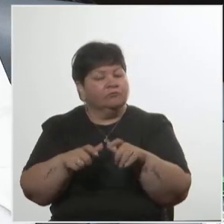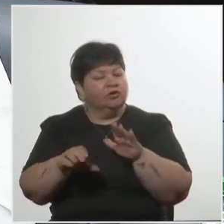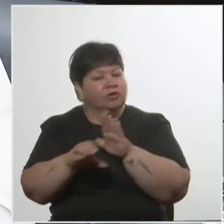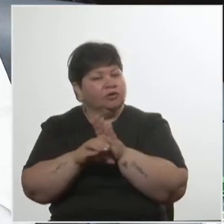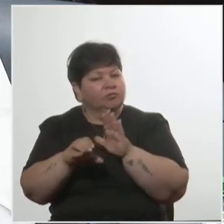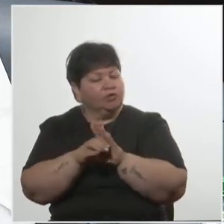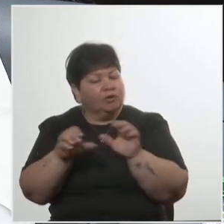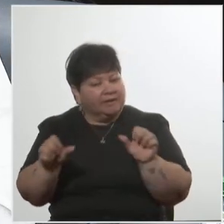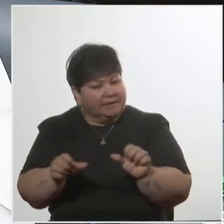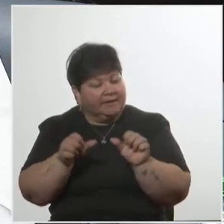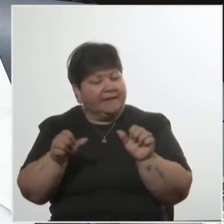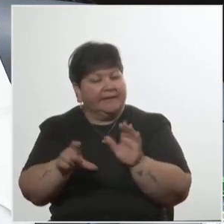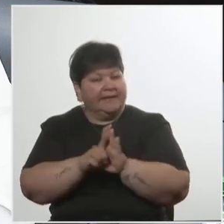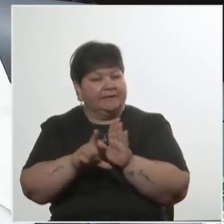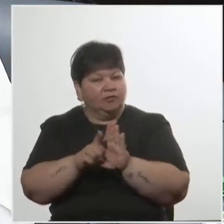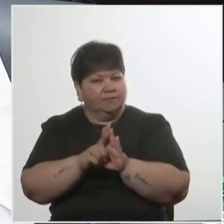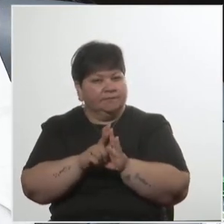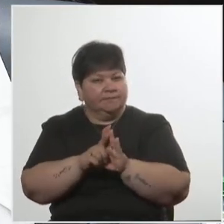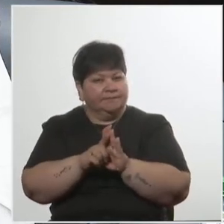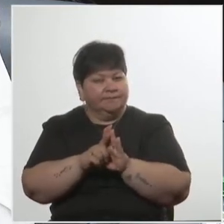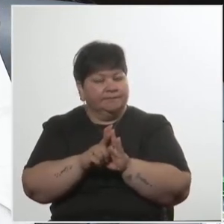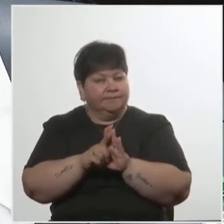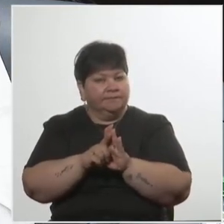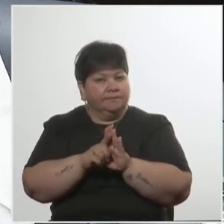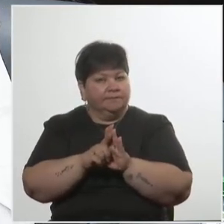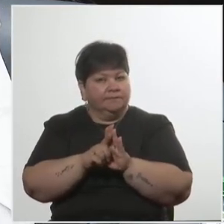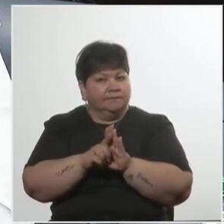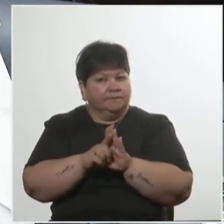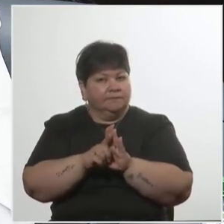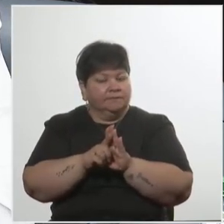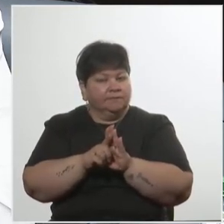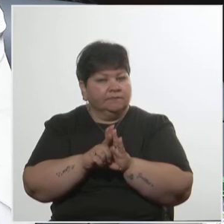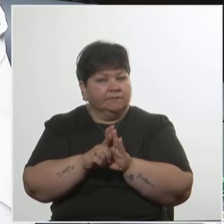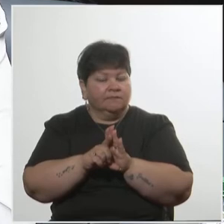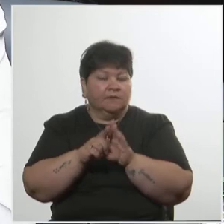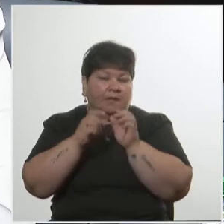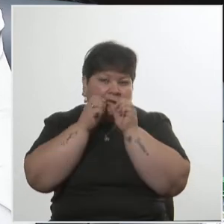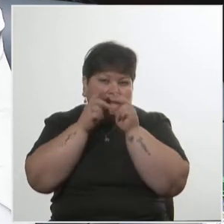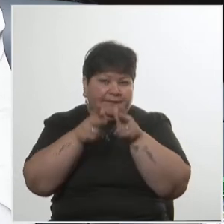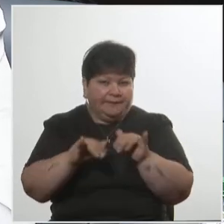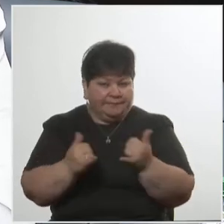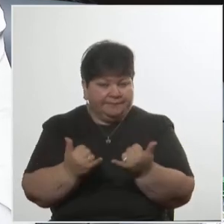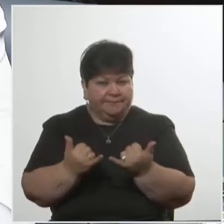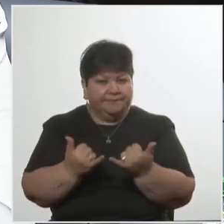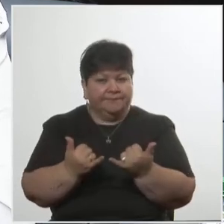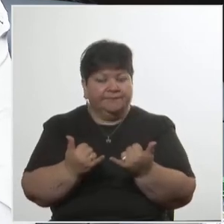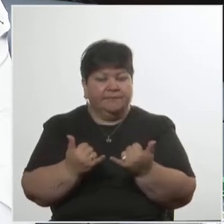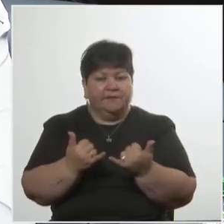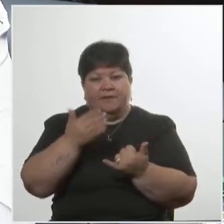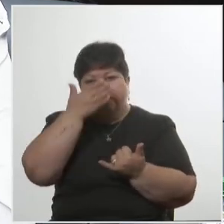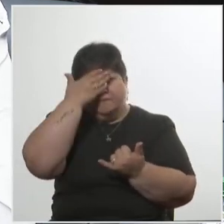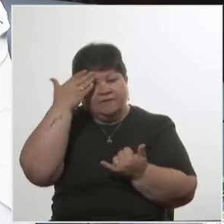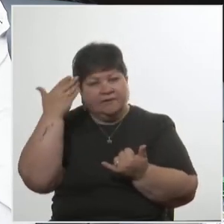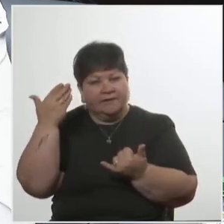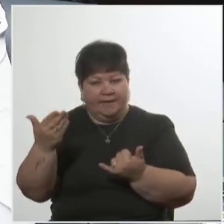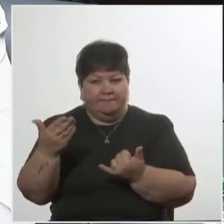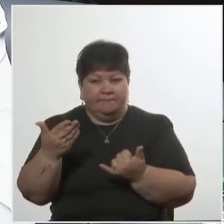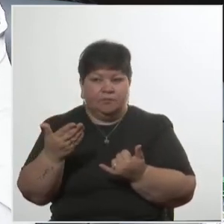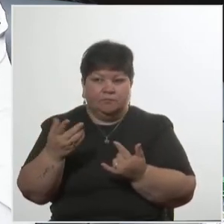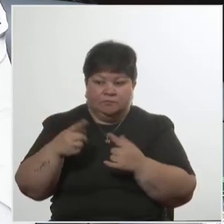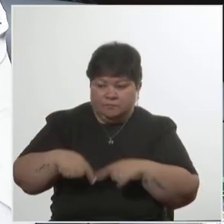constitución Así que que bueno como como dije señora presidenta del frente amplio nosotros estamos